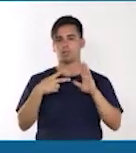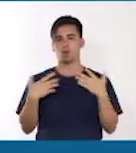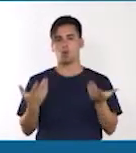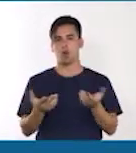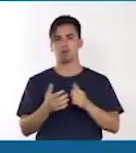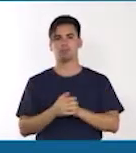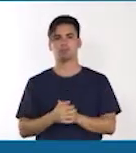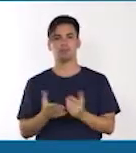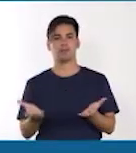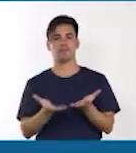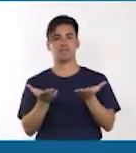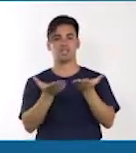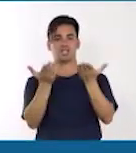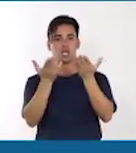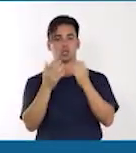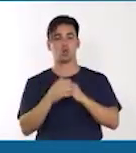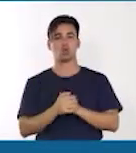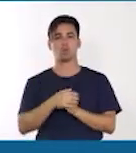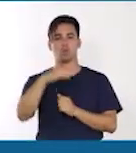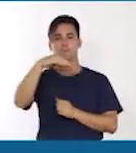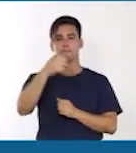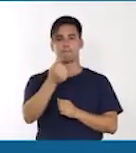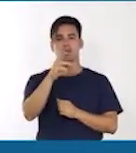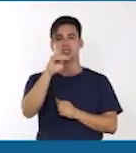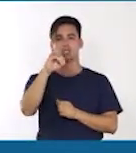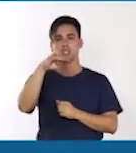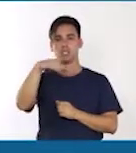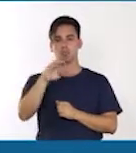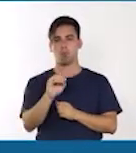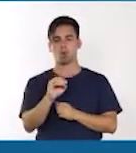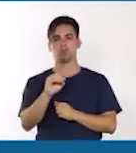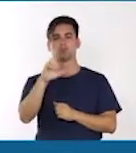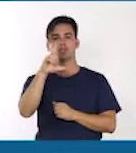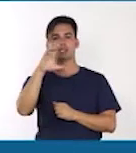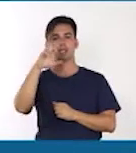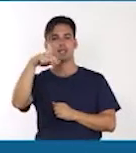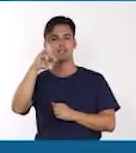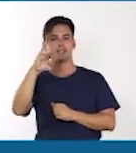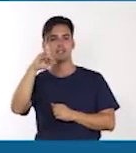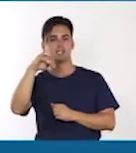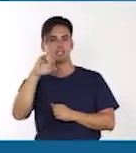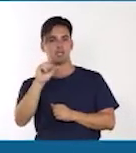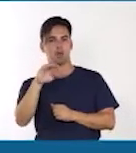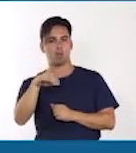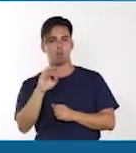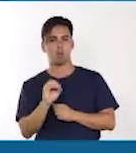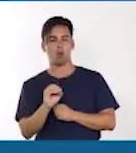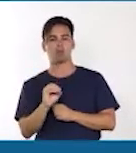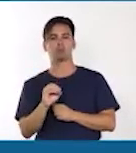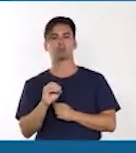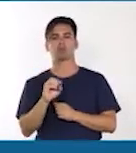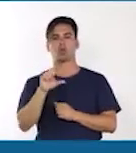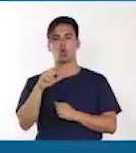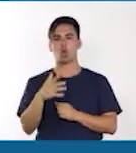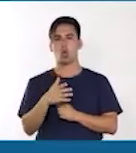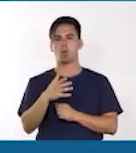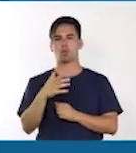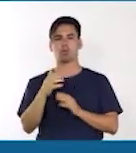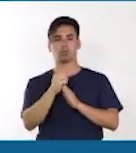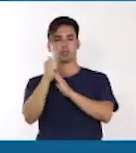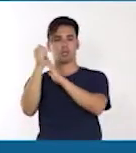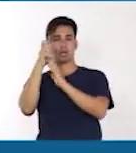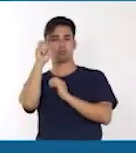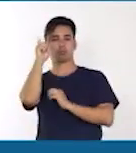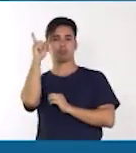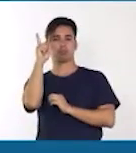Muy estrechamente vinculado a este tema es el siguiente, que es el desarrollo creador del marxismo-leninismo llevado a cabo por Fidel Castro en